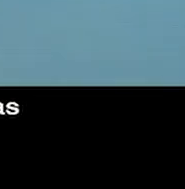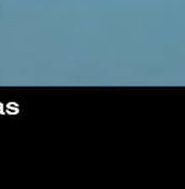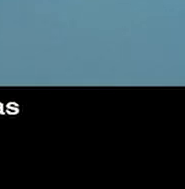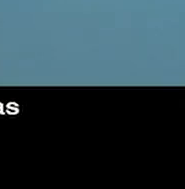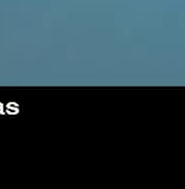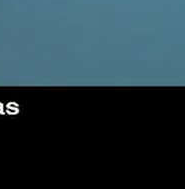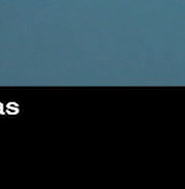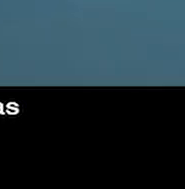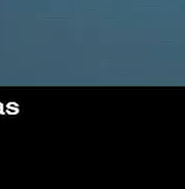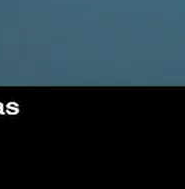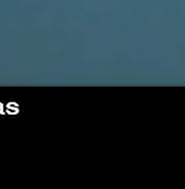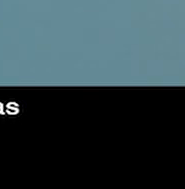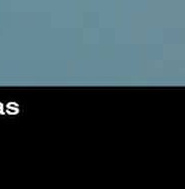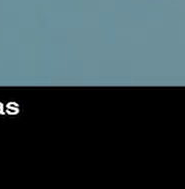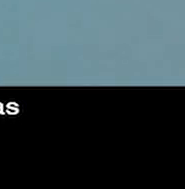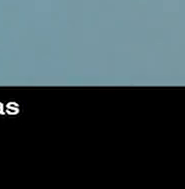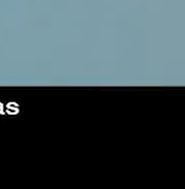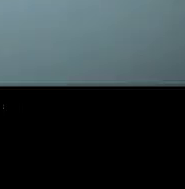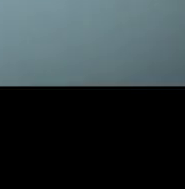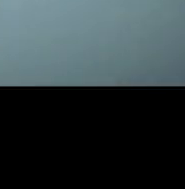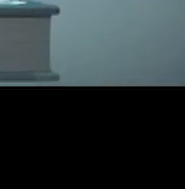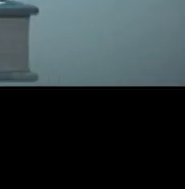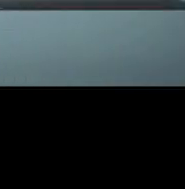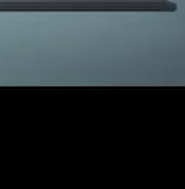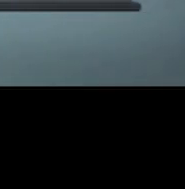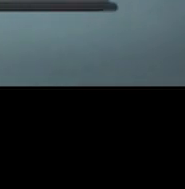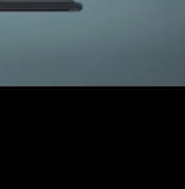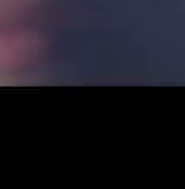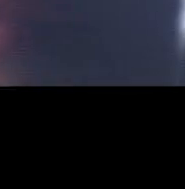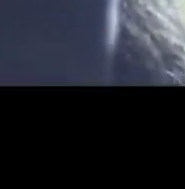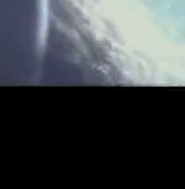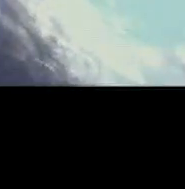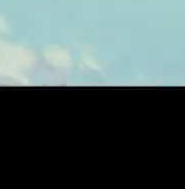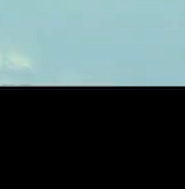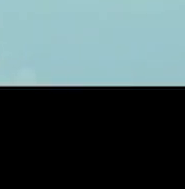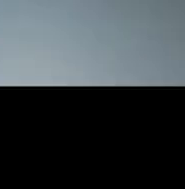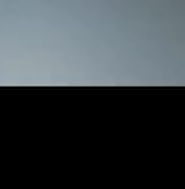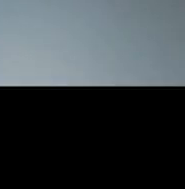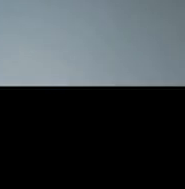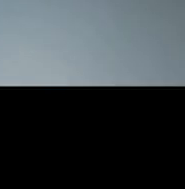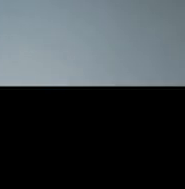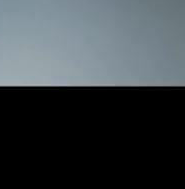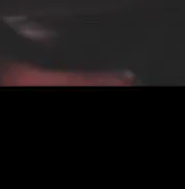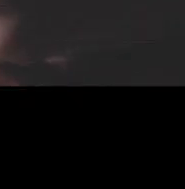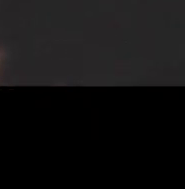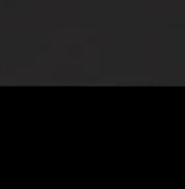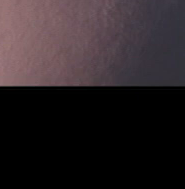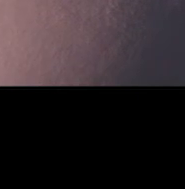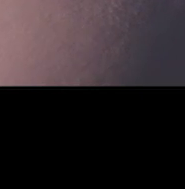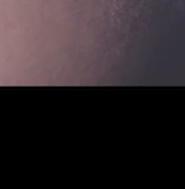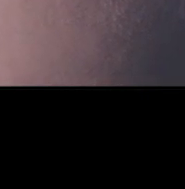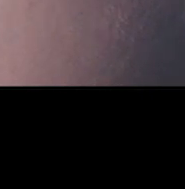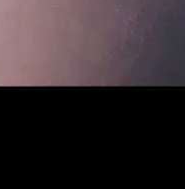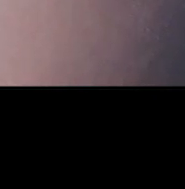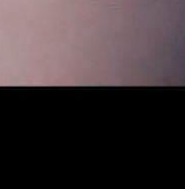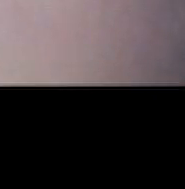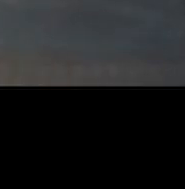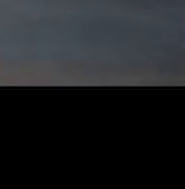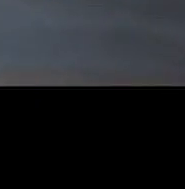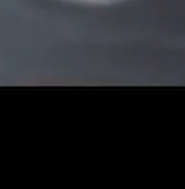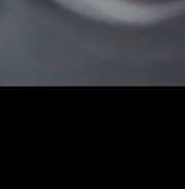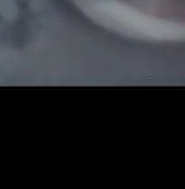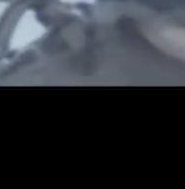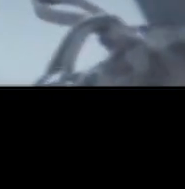quienes miran hacia arriba para alcanzar sus metas. Creemos en aquellos que saben que subir es difícil, pero eso no los